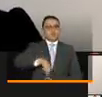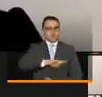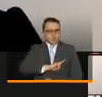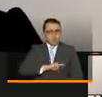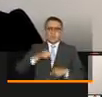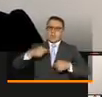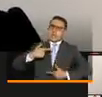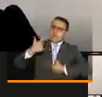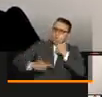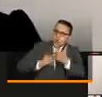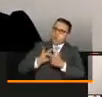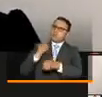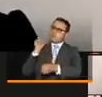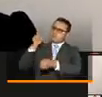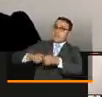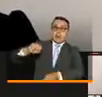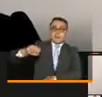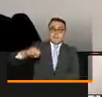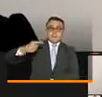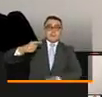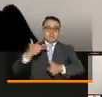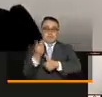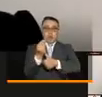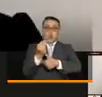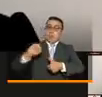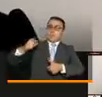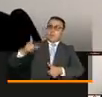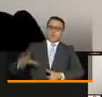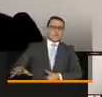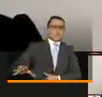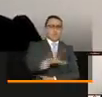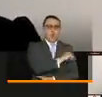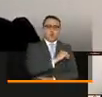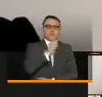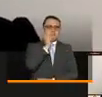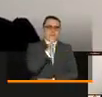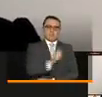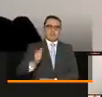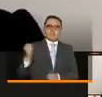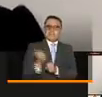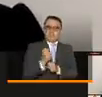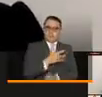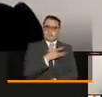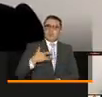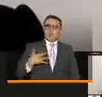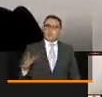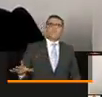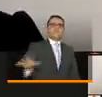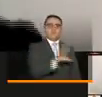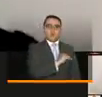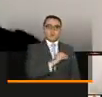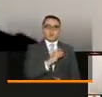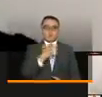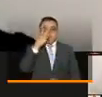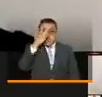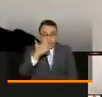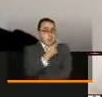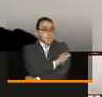que fuéramos incluidos en la primera fase de la vacunación, todo el talento humano en salud? Porque las vacunas son